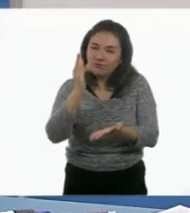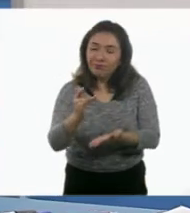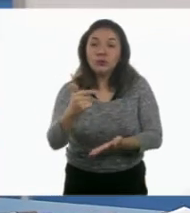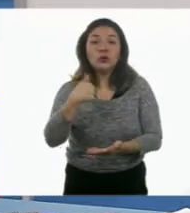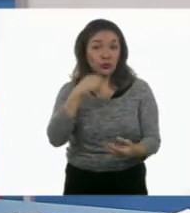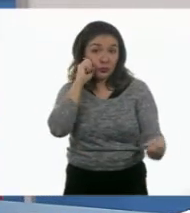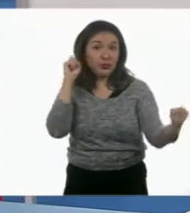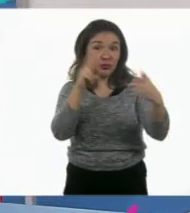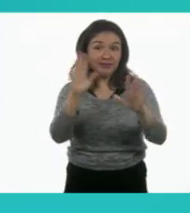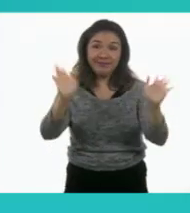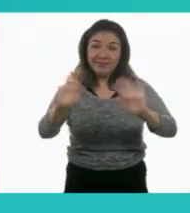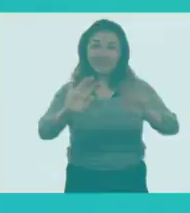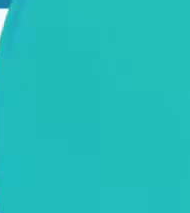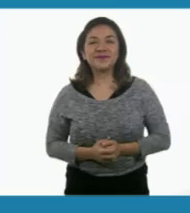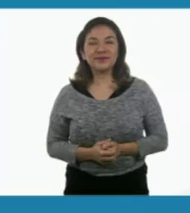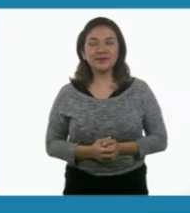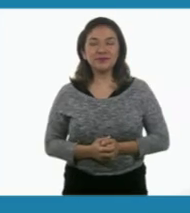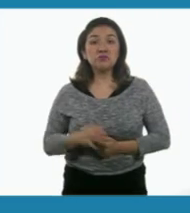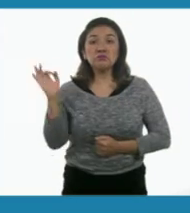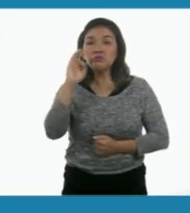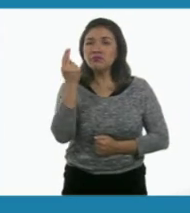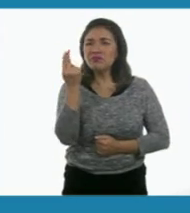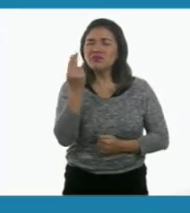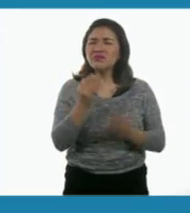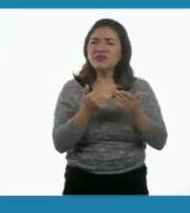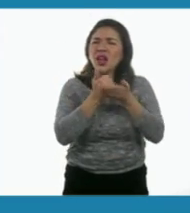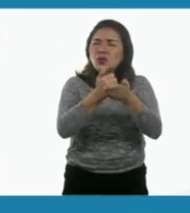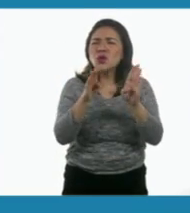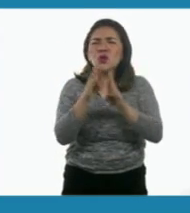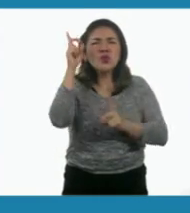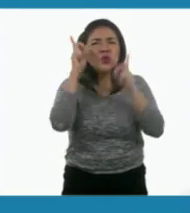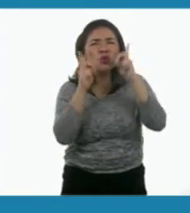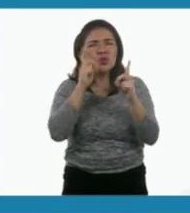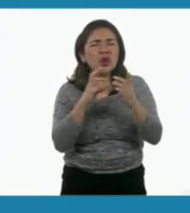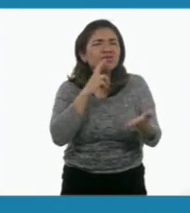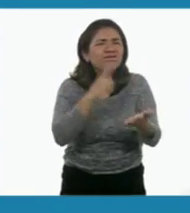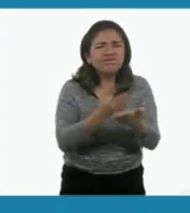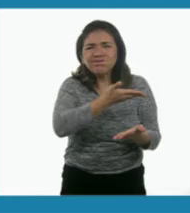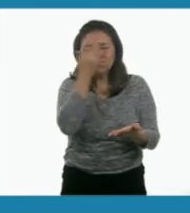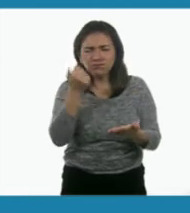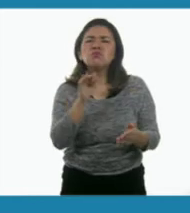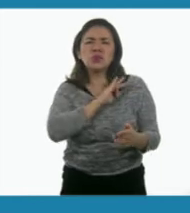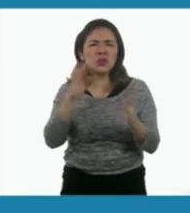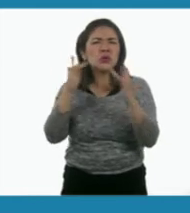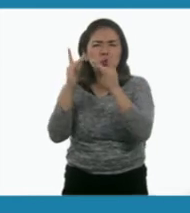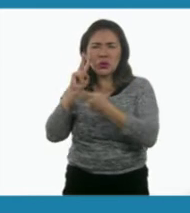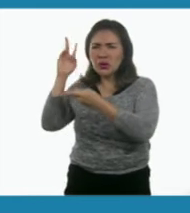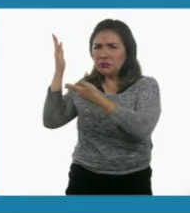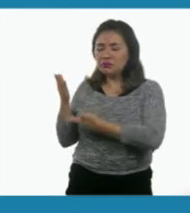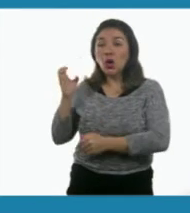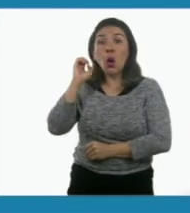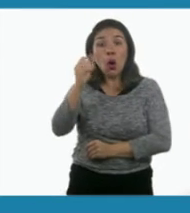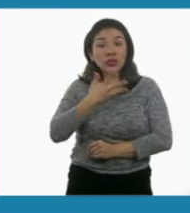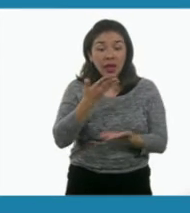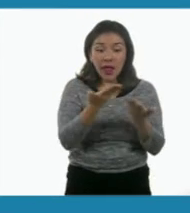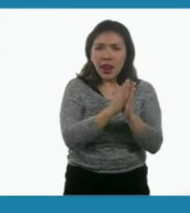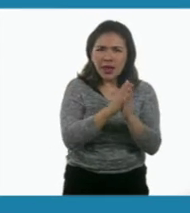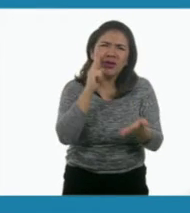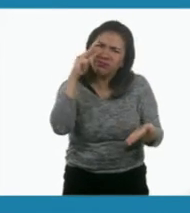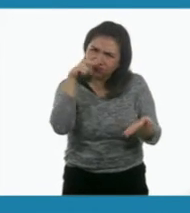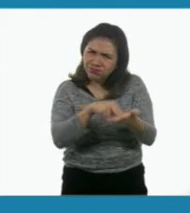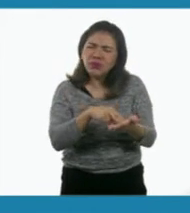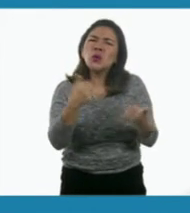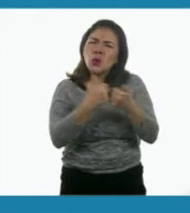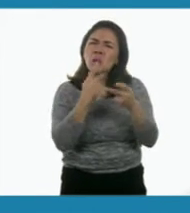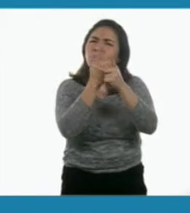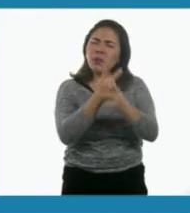Nosotros nos vemos y hasta la próxima. Si necesitas ayuda para resolver tus dudas, contáctanos. Si tienes tus libros de texto en casa, consúltalos,